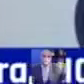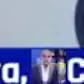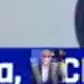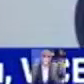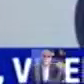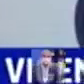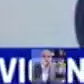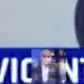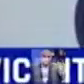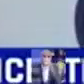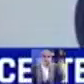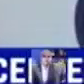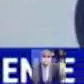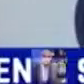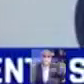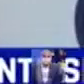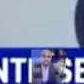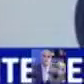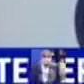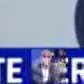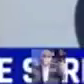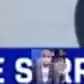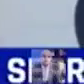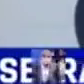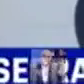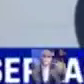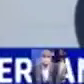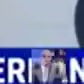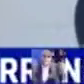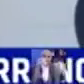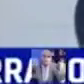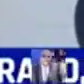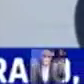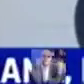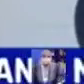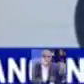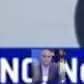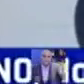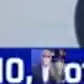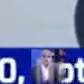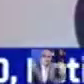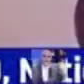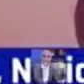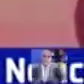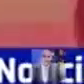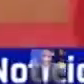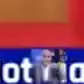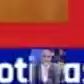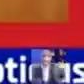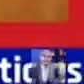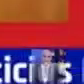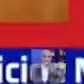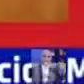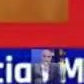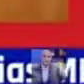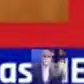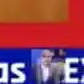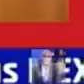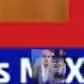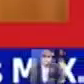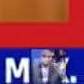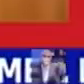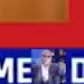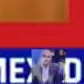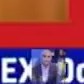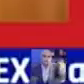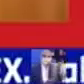estos personajes, Marco Cortés, etcétera, ya esta gente que está perdiendo los estribos. Pero eso es muy bueno por una parte,